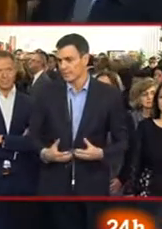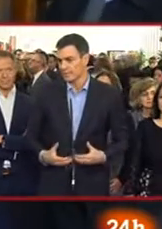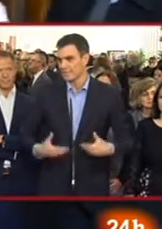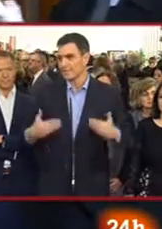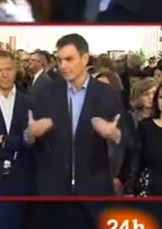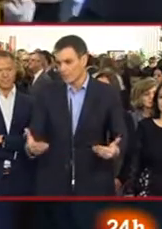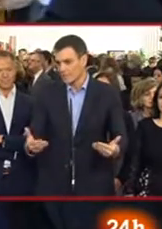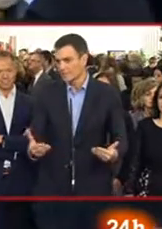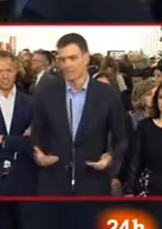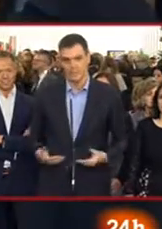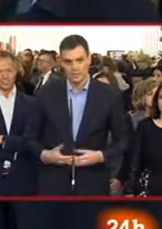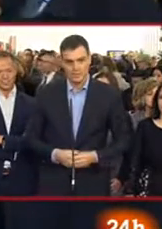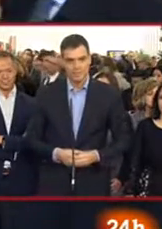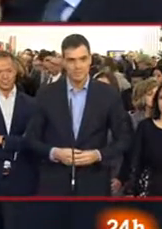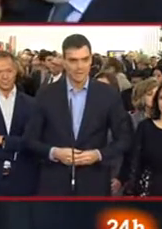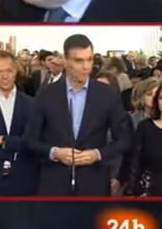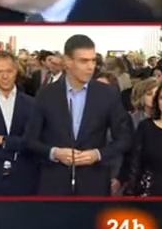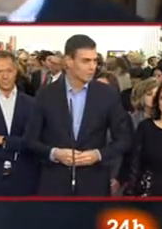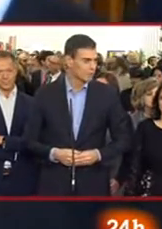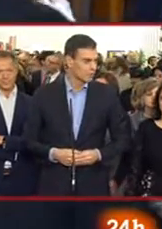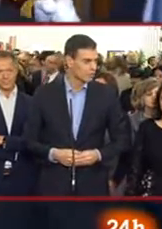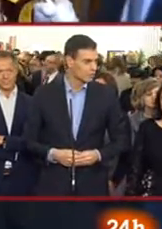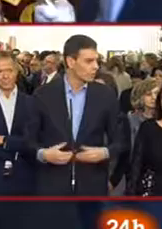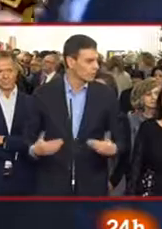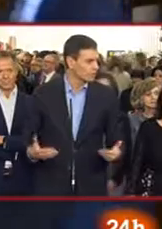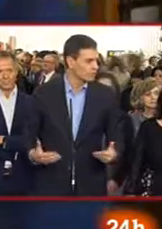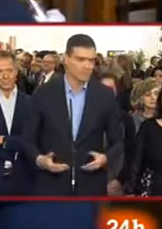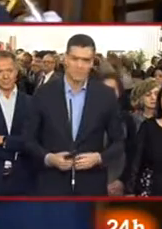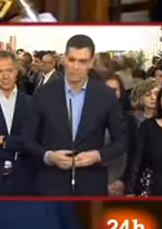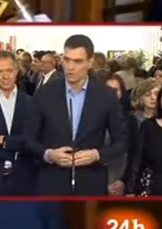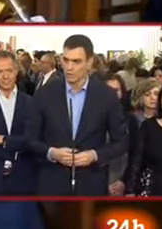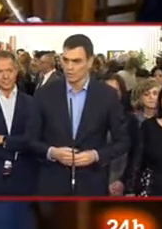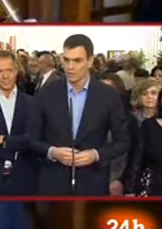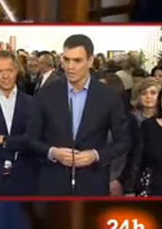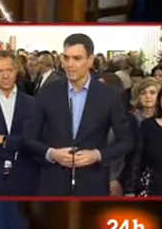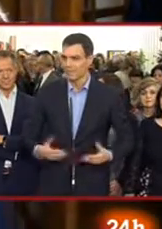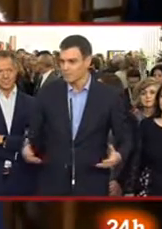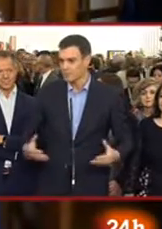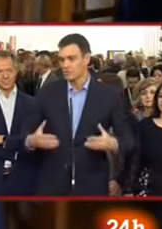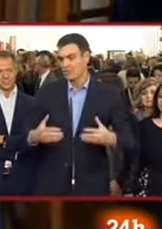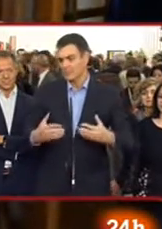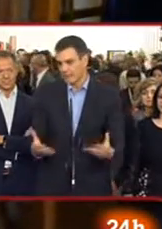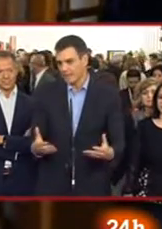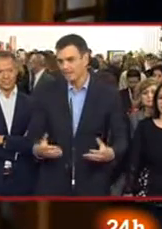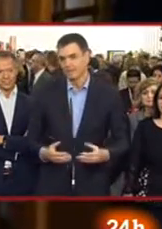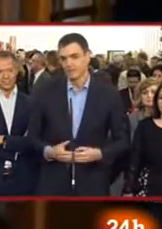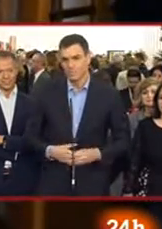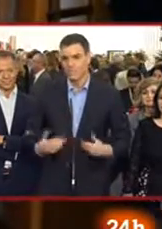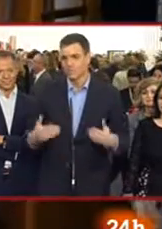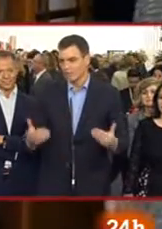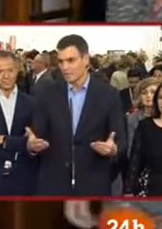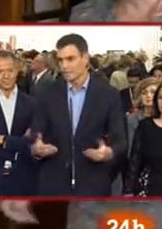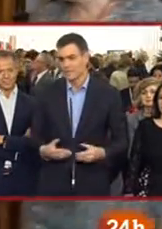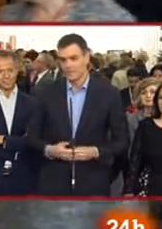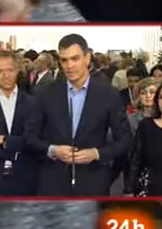hecho, que vaya a ser en el 40 aniversario de la aprobación de nuestra Constitución, en el año 2018, cuando empecemos a trabajar sobre